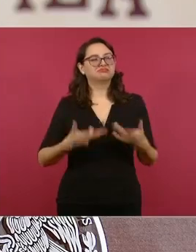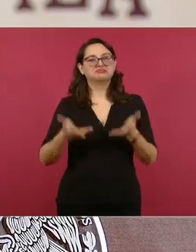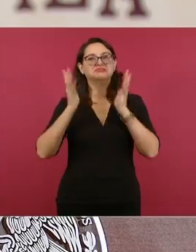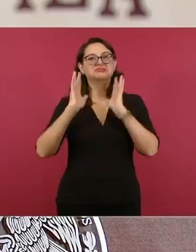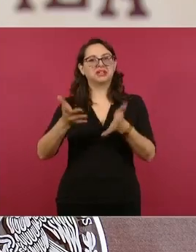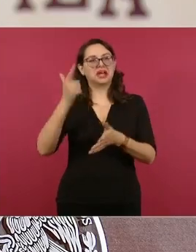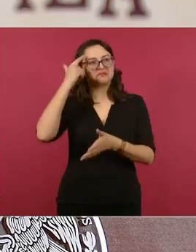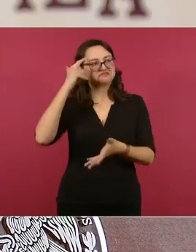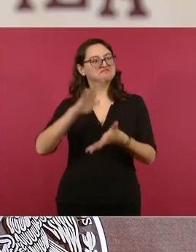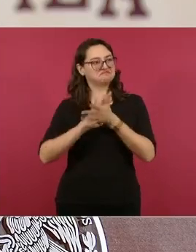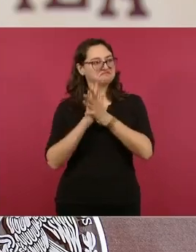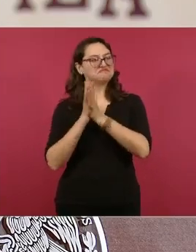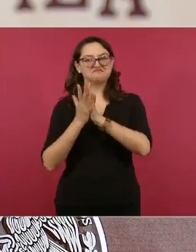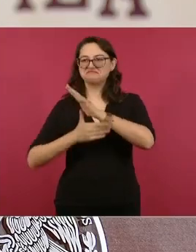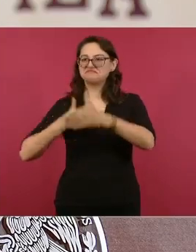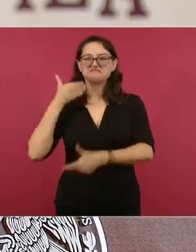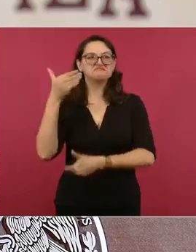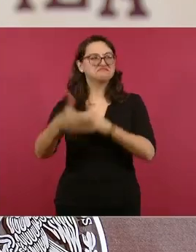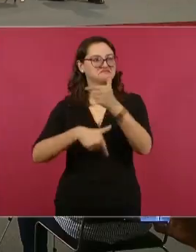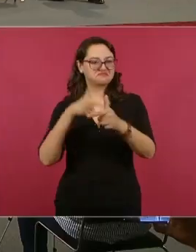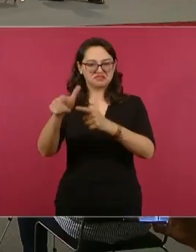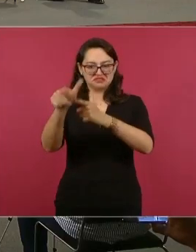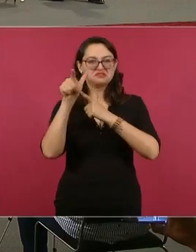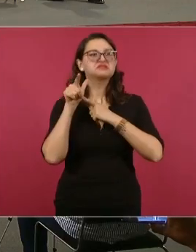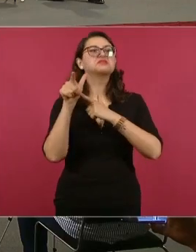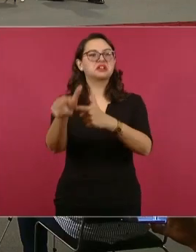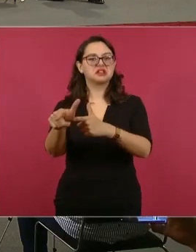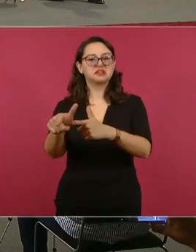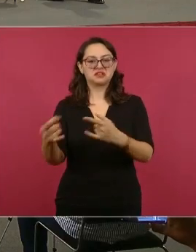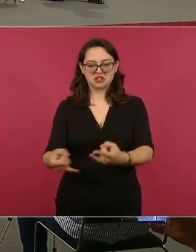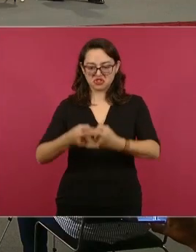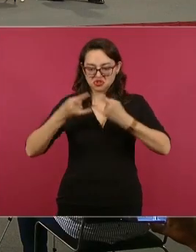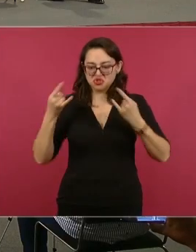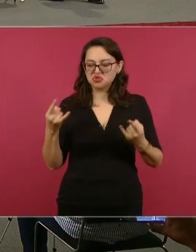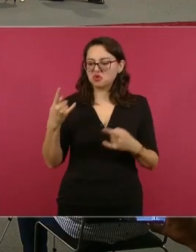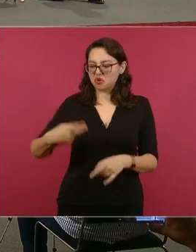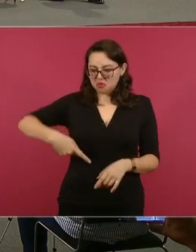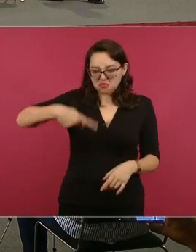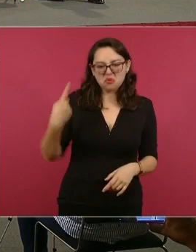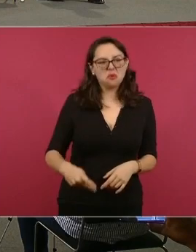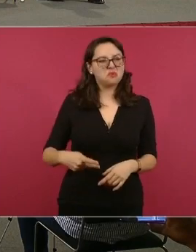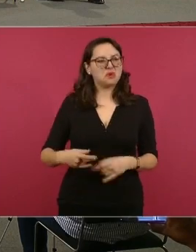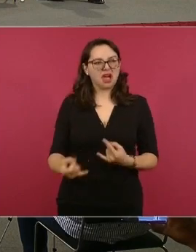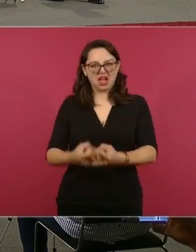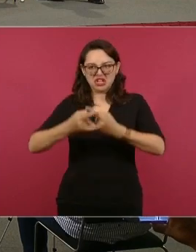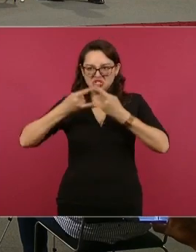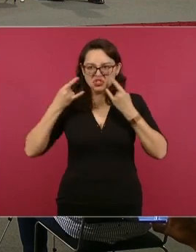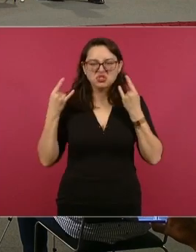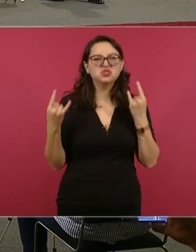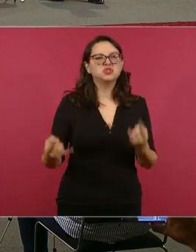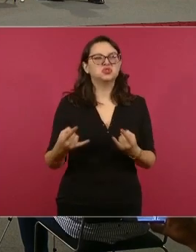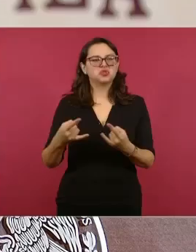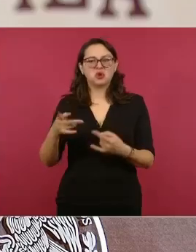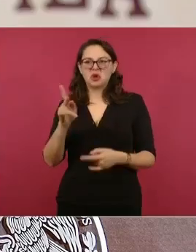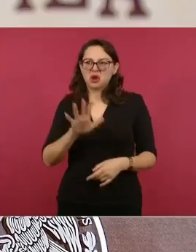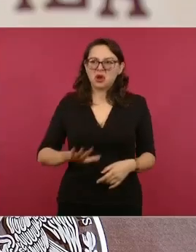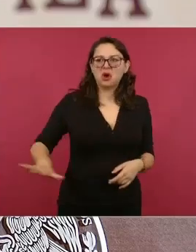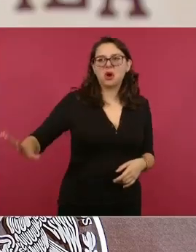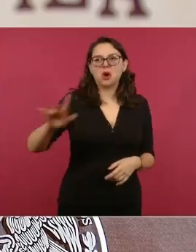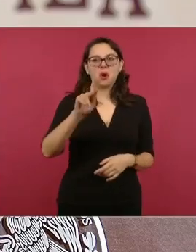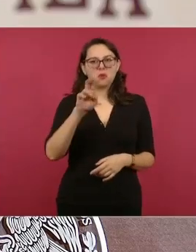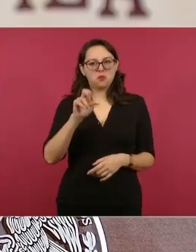es nuestra y la hacen los pueblos. Y el pueblo de América Latina debe defenderse,